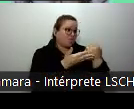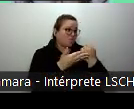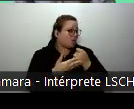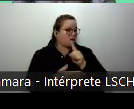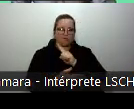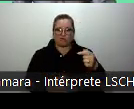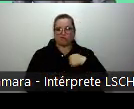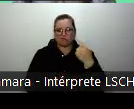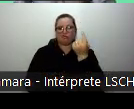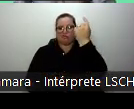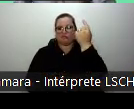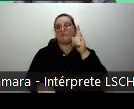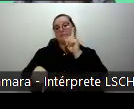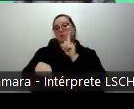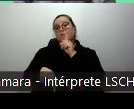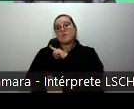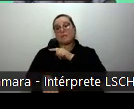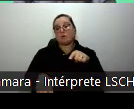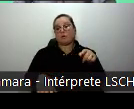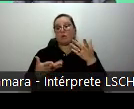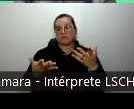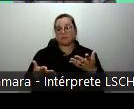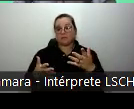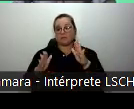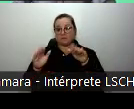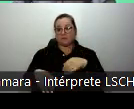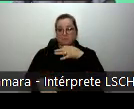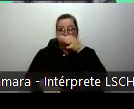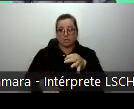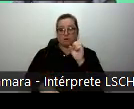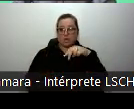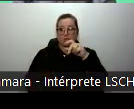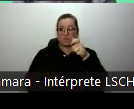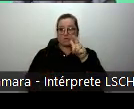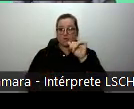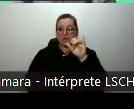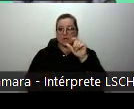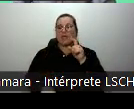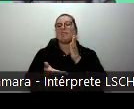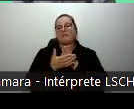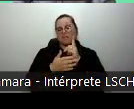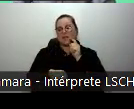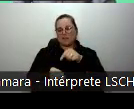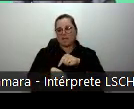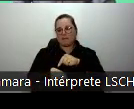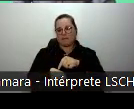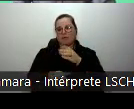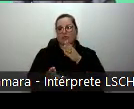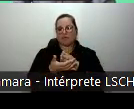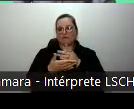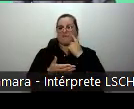ti y por último como nos preguntaba acá Angélica tiene que tener un tiempo tiene que explicitar el